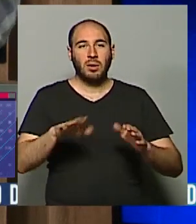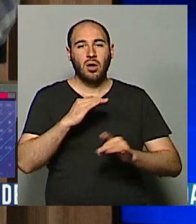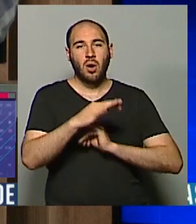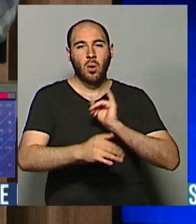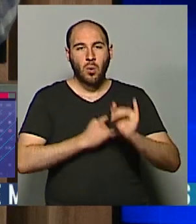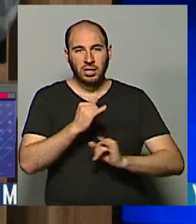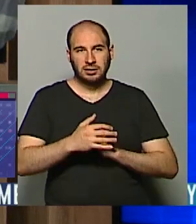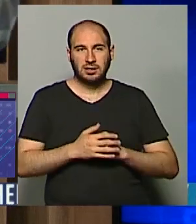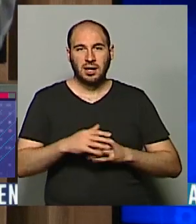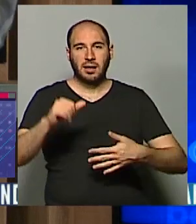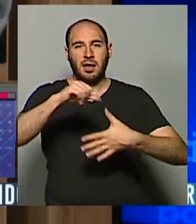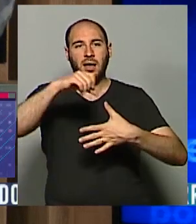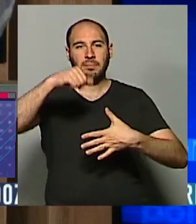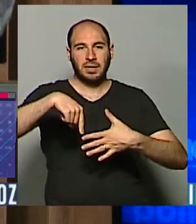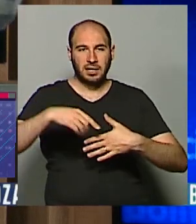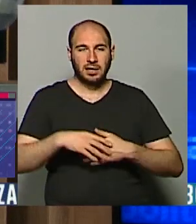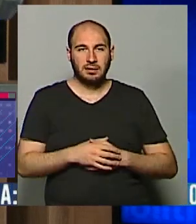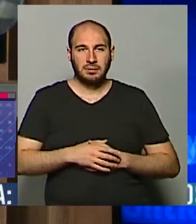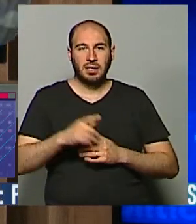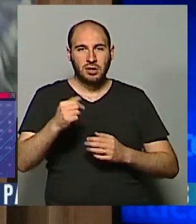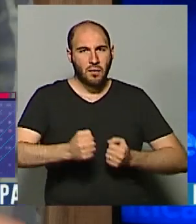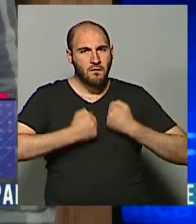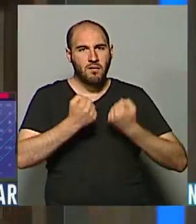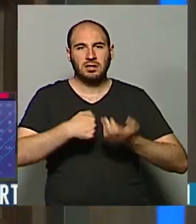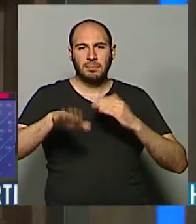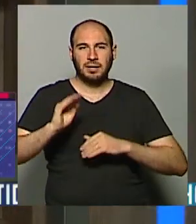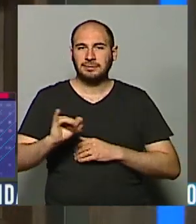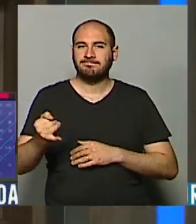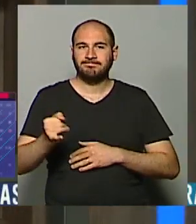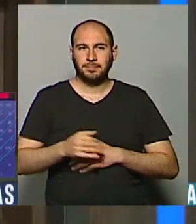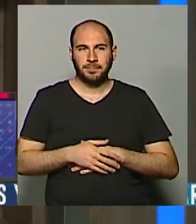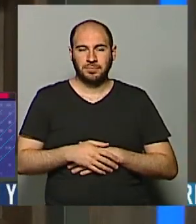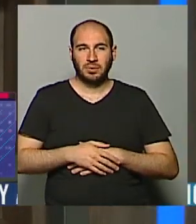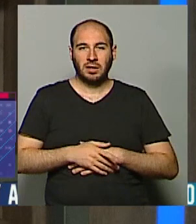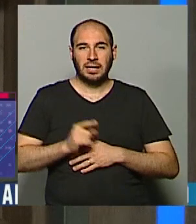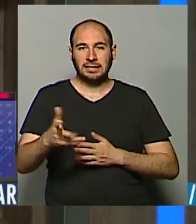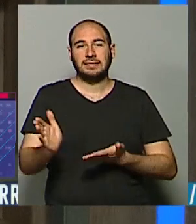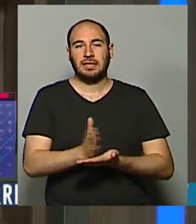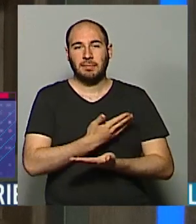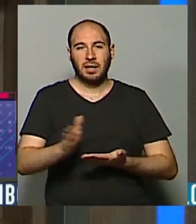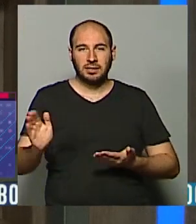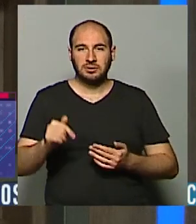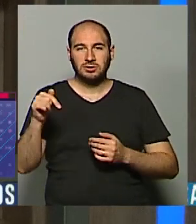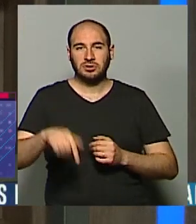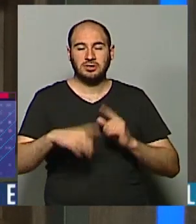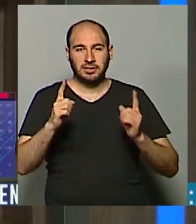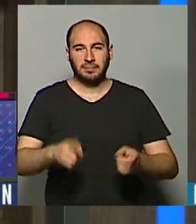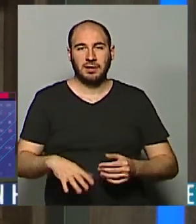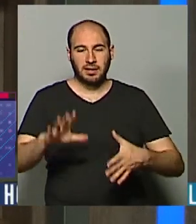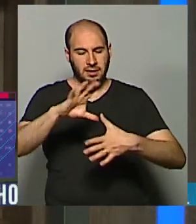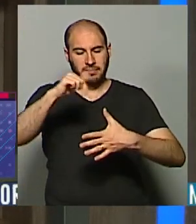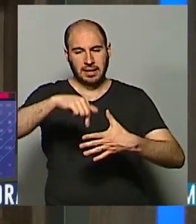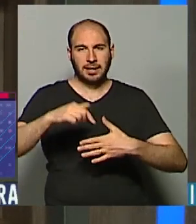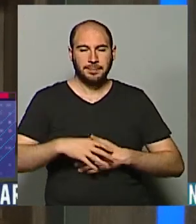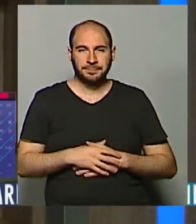están en América Latina más fuertes. Exactamente, esa grieta que se ha marcado también en el resto de América